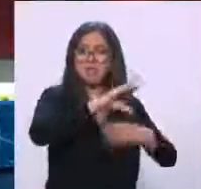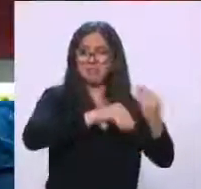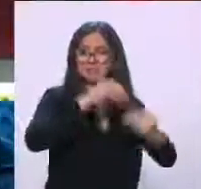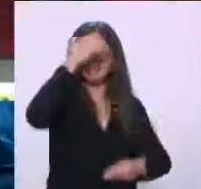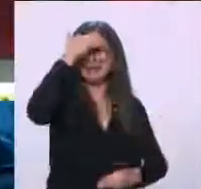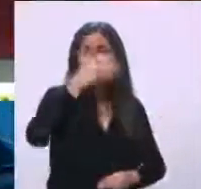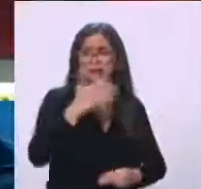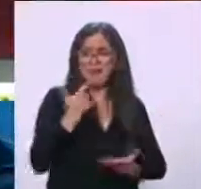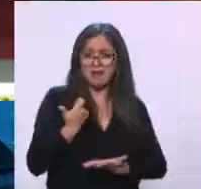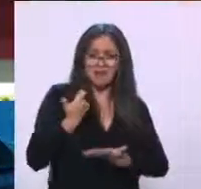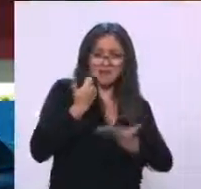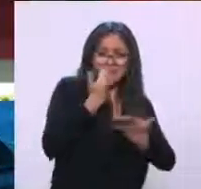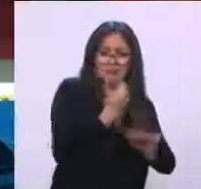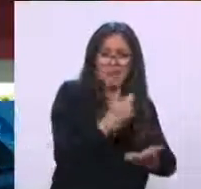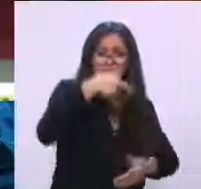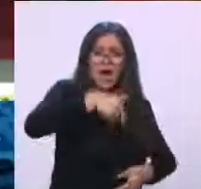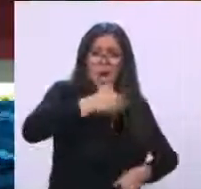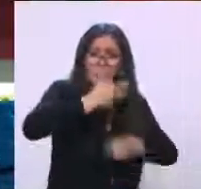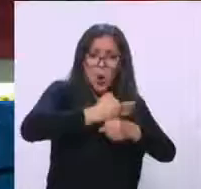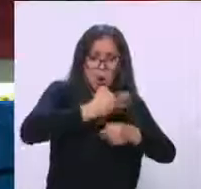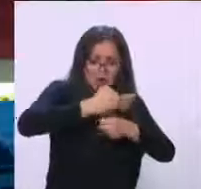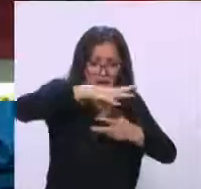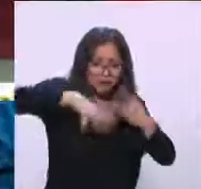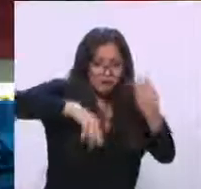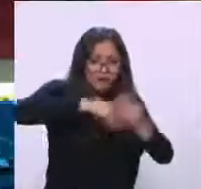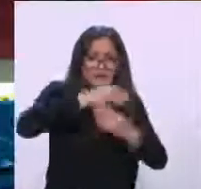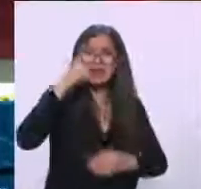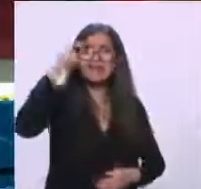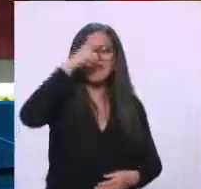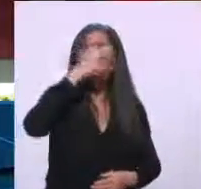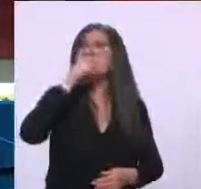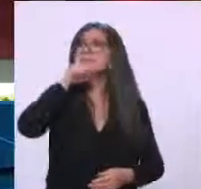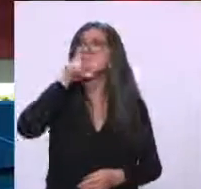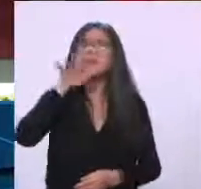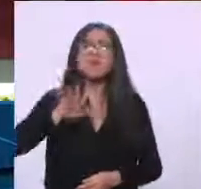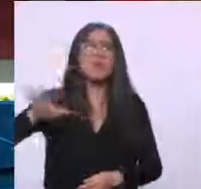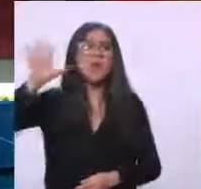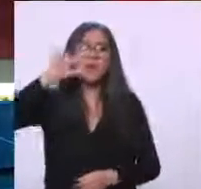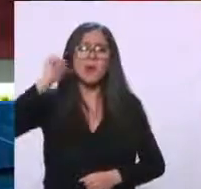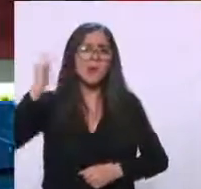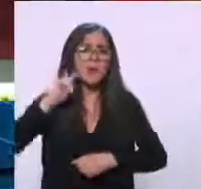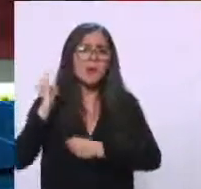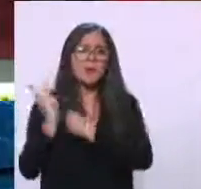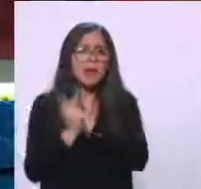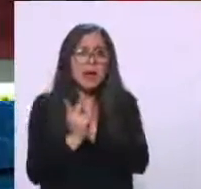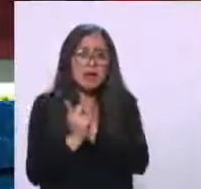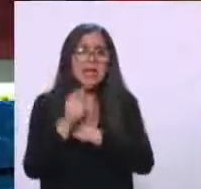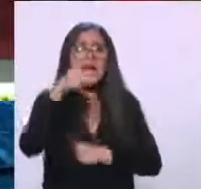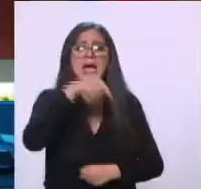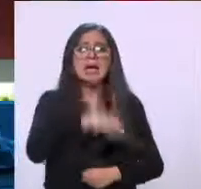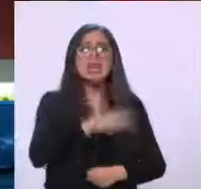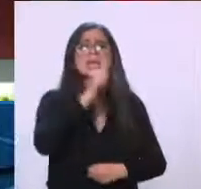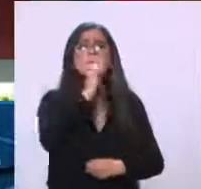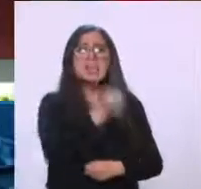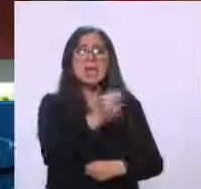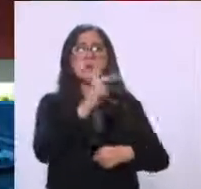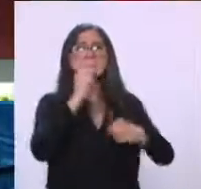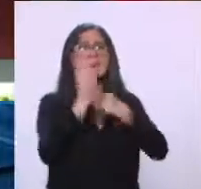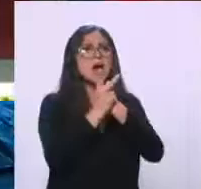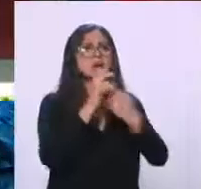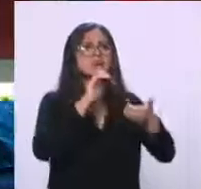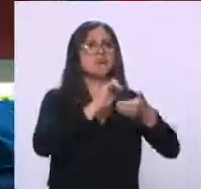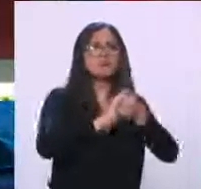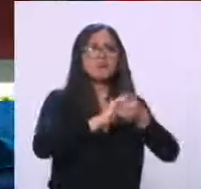igual que en todo el mundo, pero con mayor complicación por ser nosotros un país emergente. Entonces México